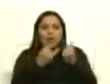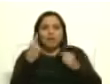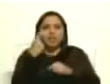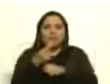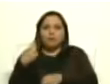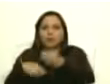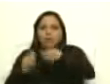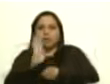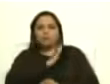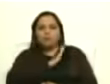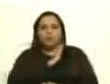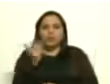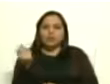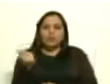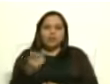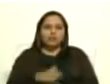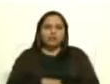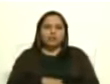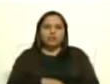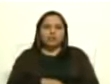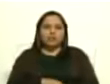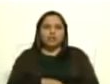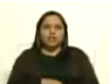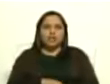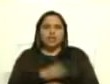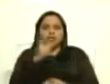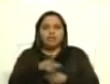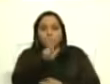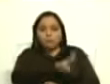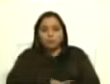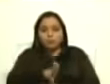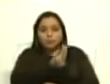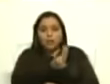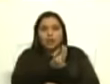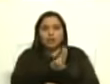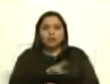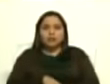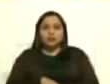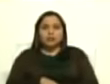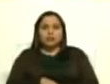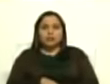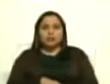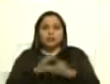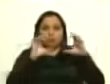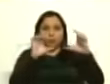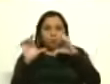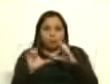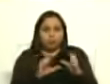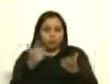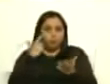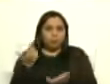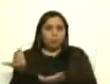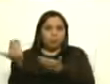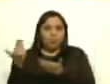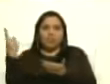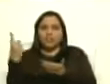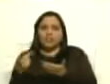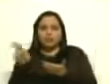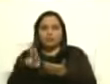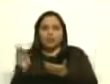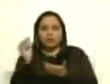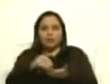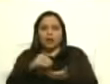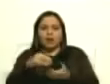en nuestras monedas, tenemos que compensar en nuestras monedas, tenemos que ahorrar en nuestras monedas, tenemos